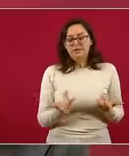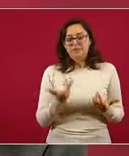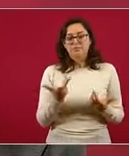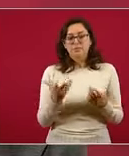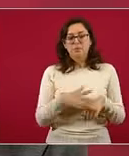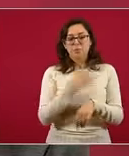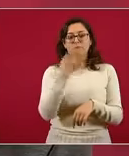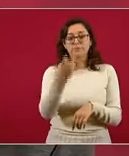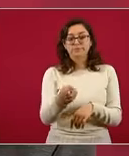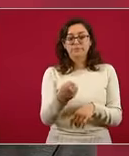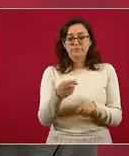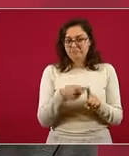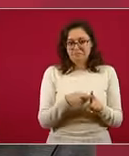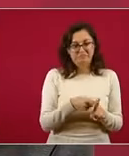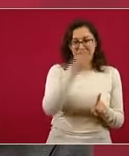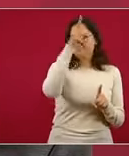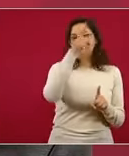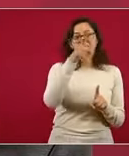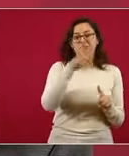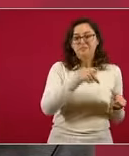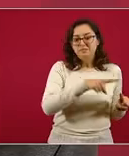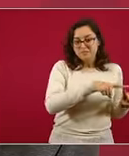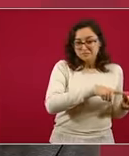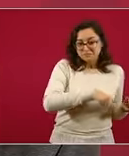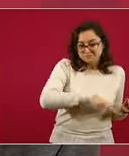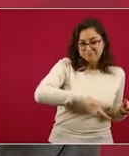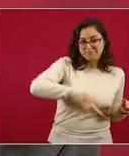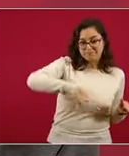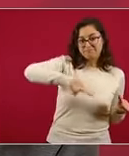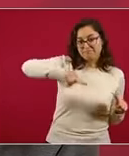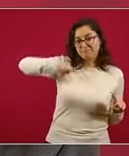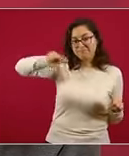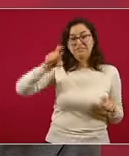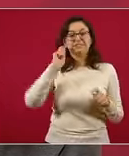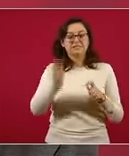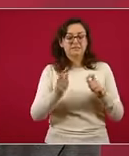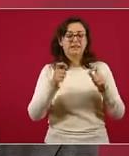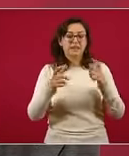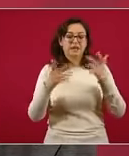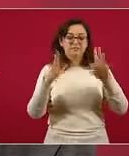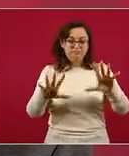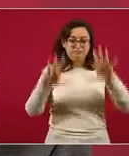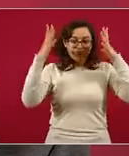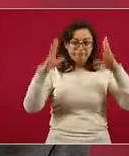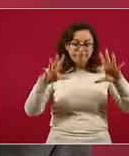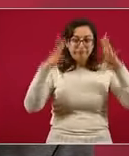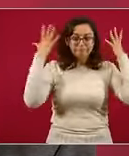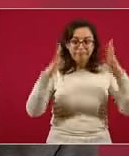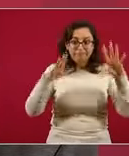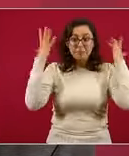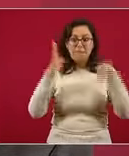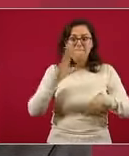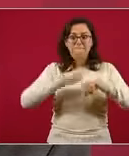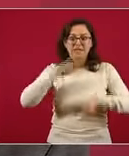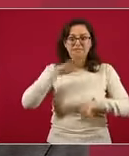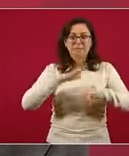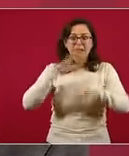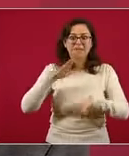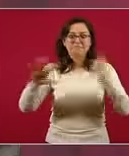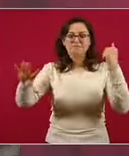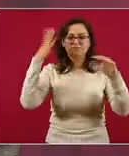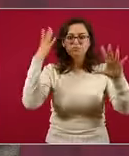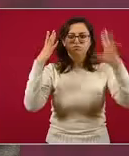en términos llanos es la velocidad de ocurrencia aumenta cada vez más. Y